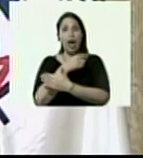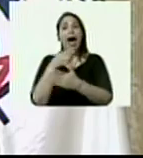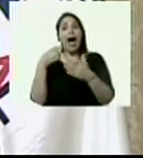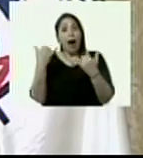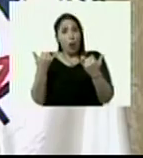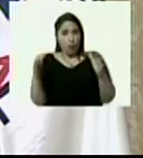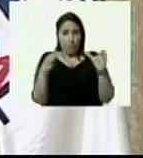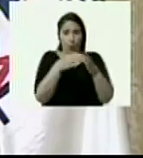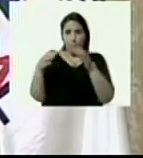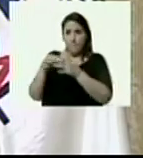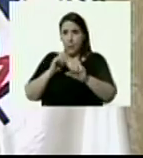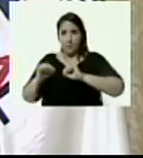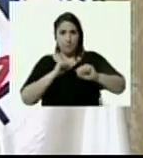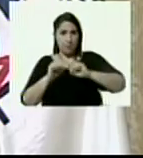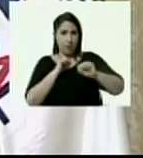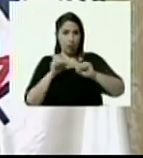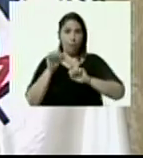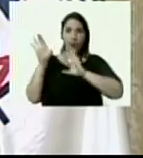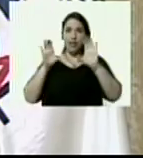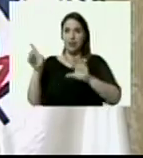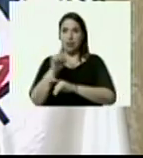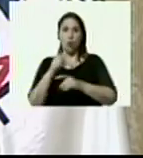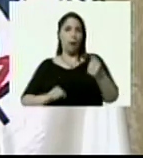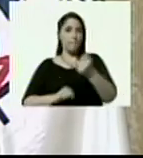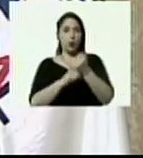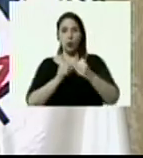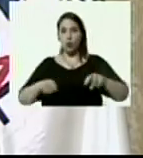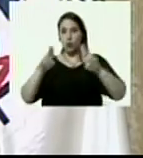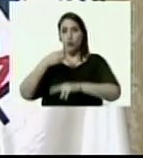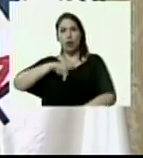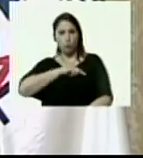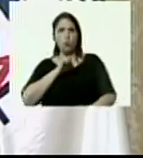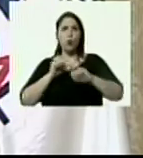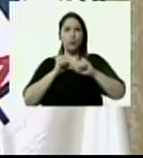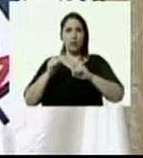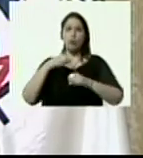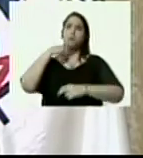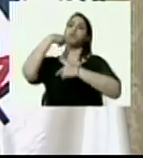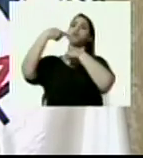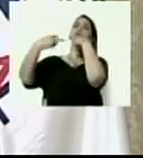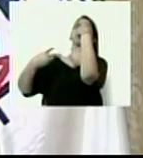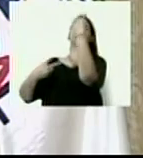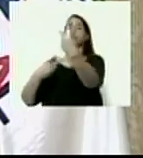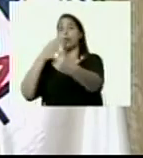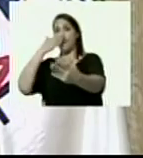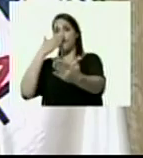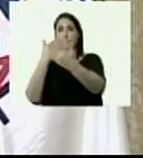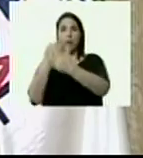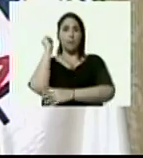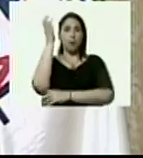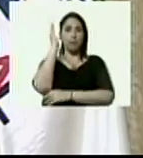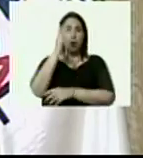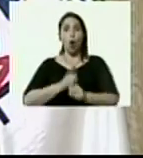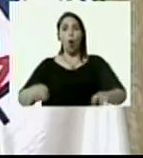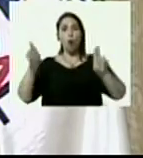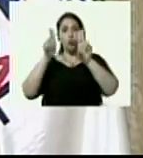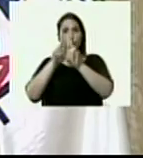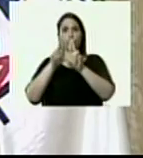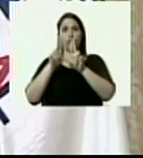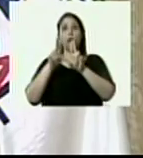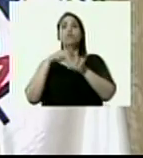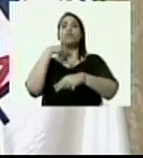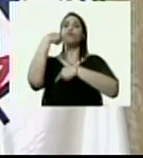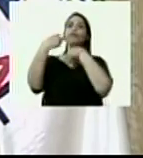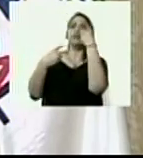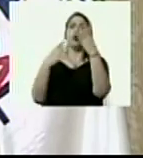a lo concreto y nosotros sabemos que nuestro movimiento va a alzar la voz en la asamblea general de naciones unidas balzar la